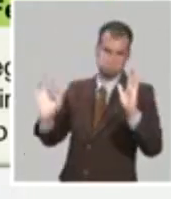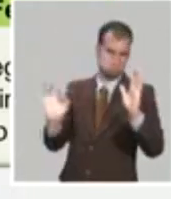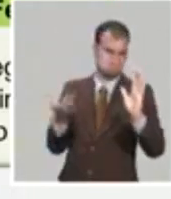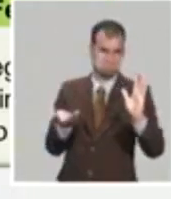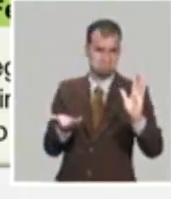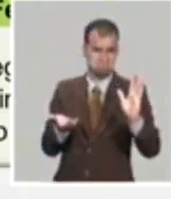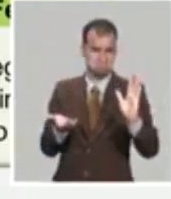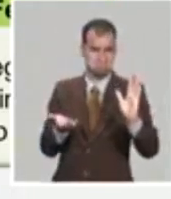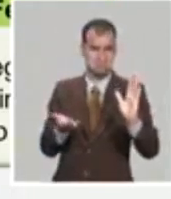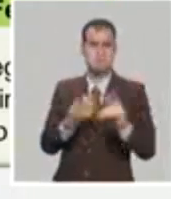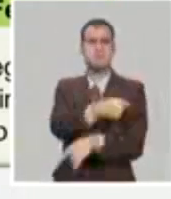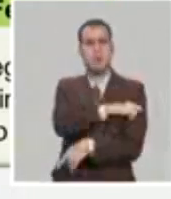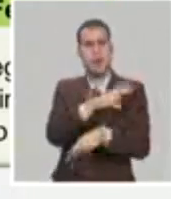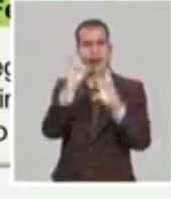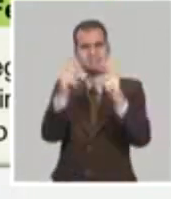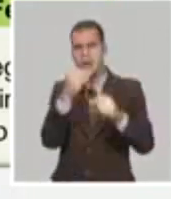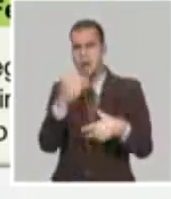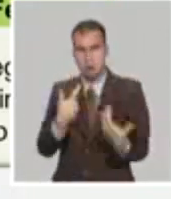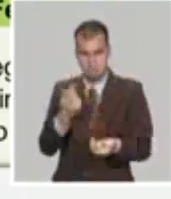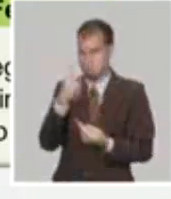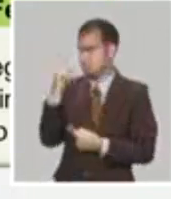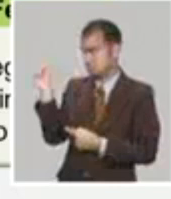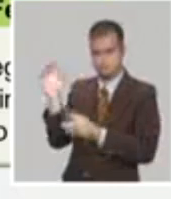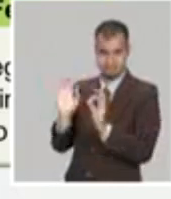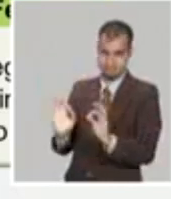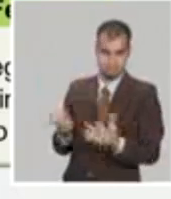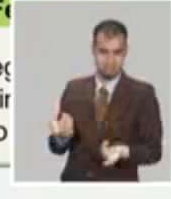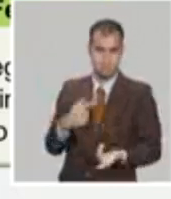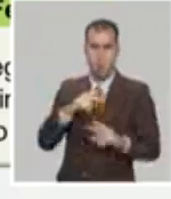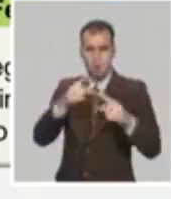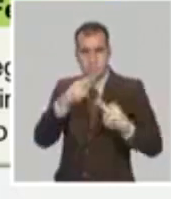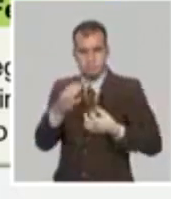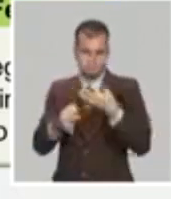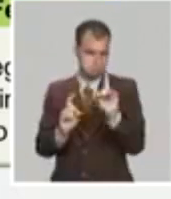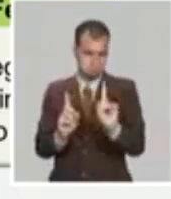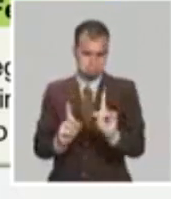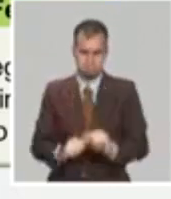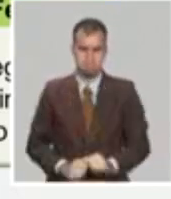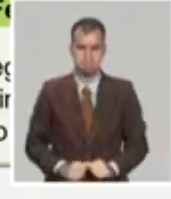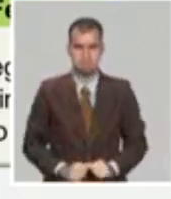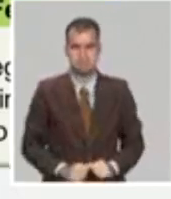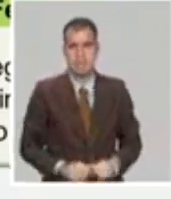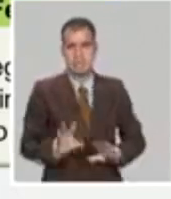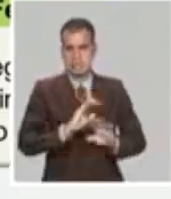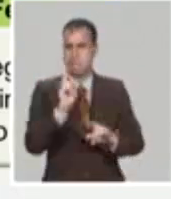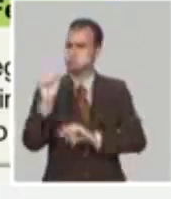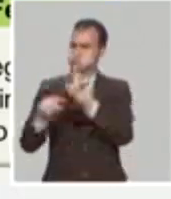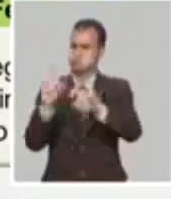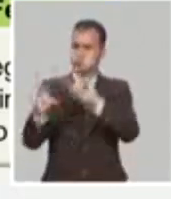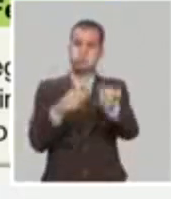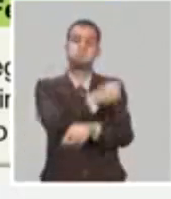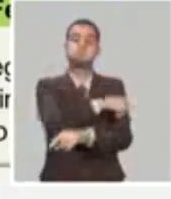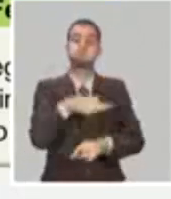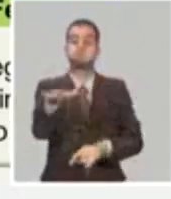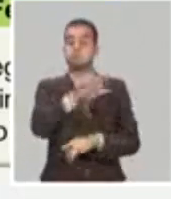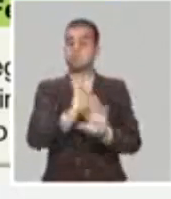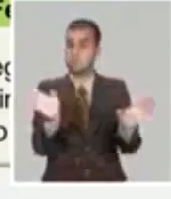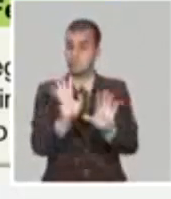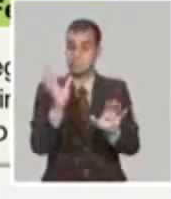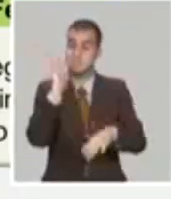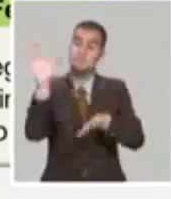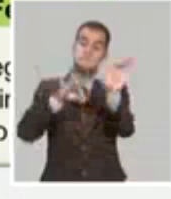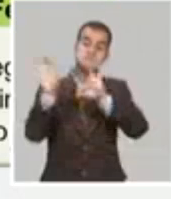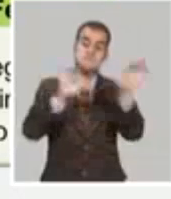la cantidad de población que se ha estimado, se está haciendo el censo de cada una de las poblaciones, se está trabajando aún para los que